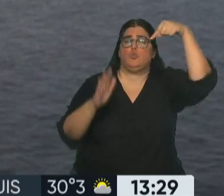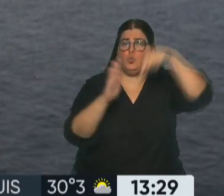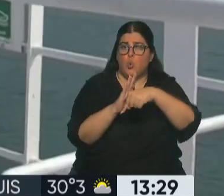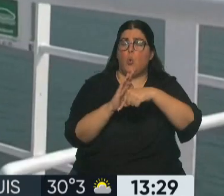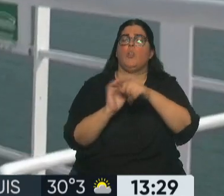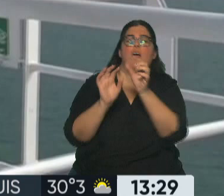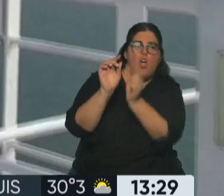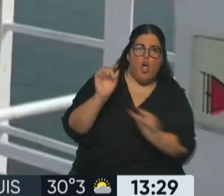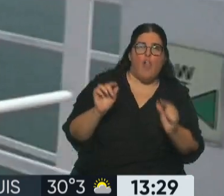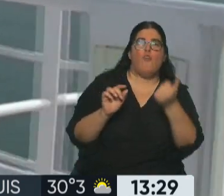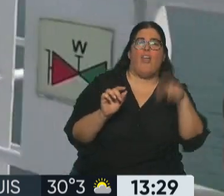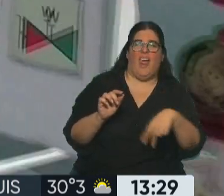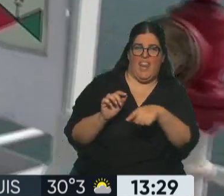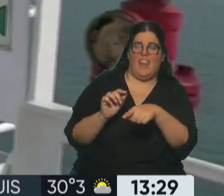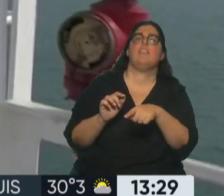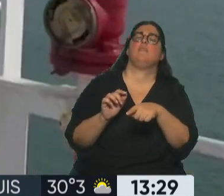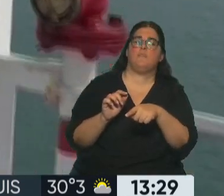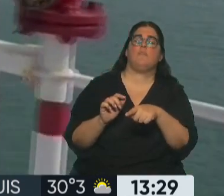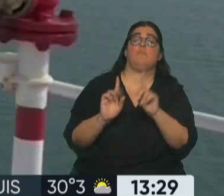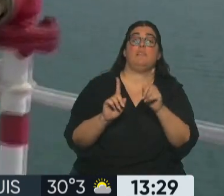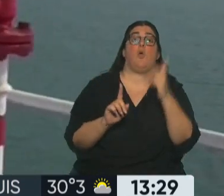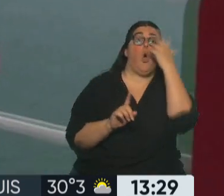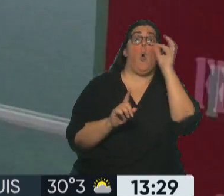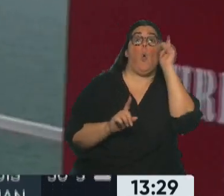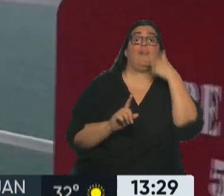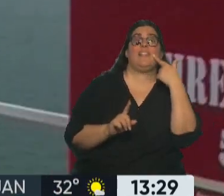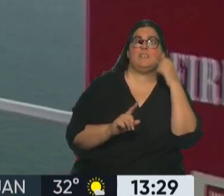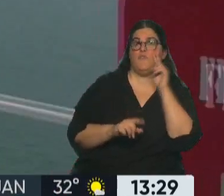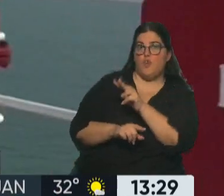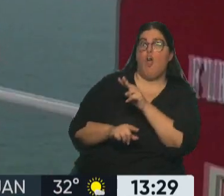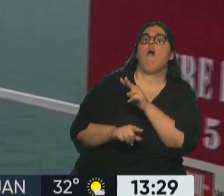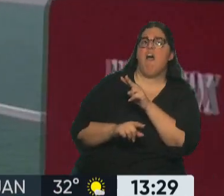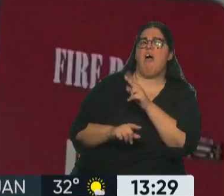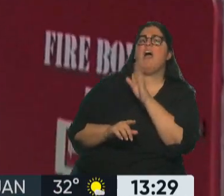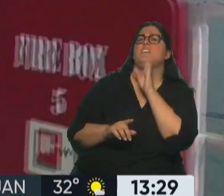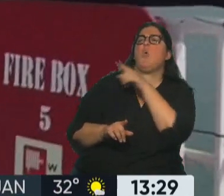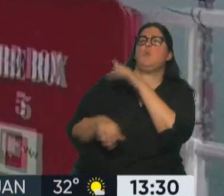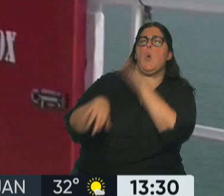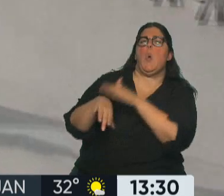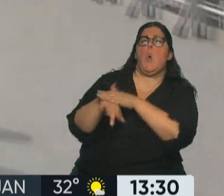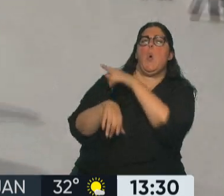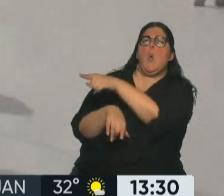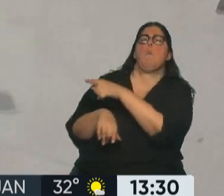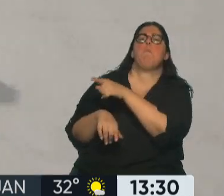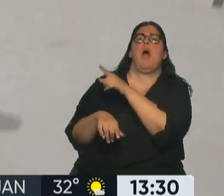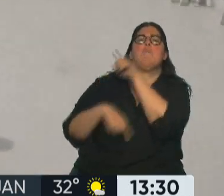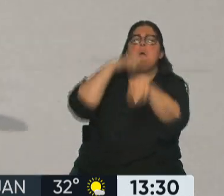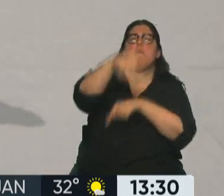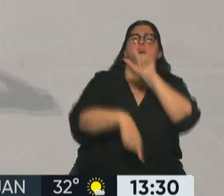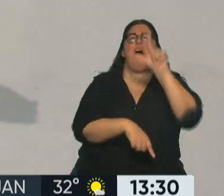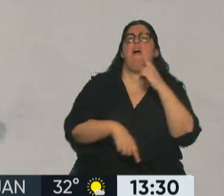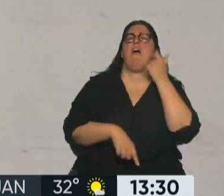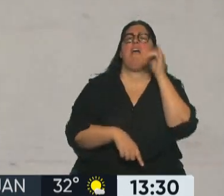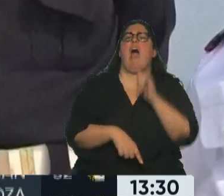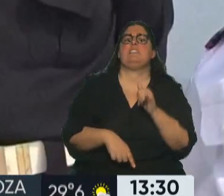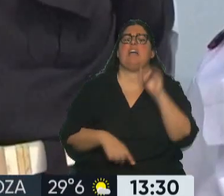adén la respuesta jti llegó de inmediato acusaron a Estados Unidos de ser parte de la agresión contra gaza de Buscar